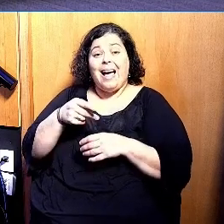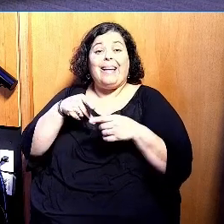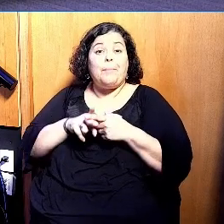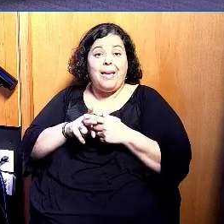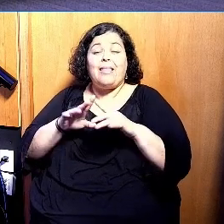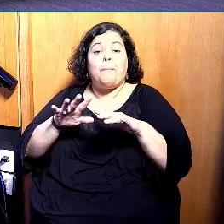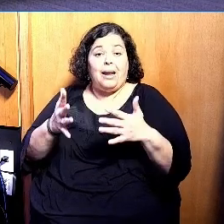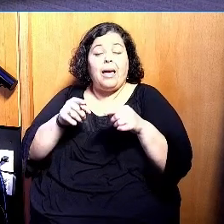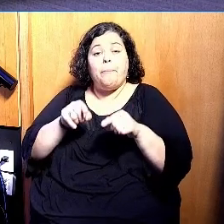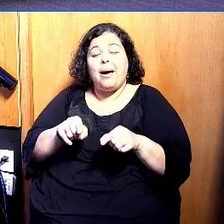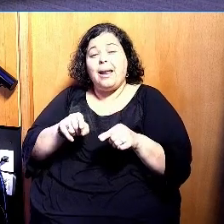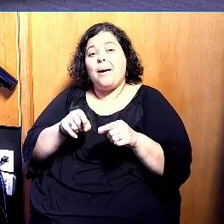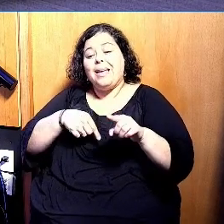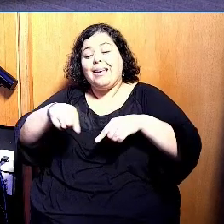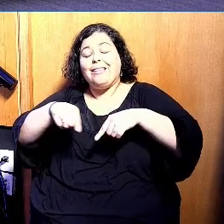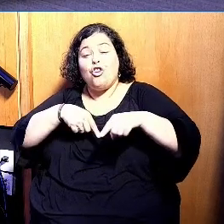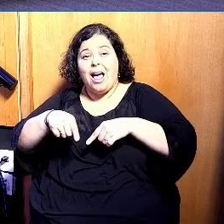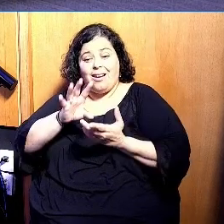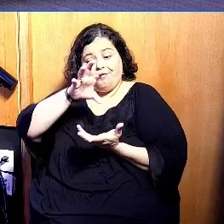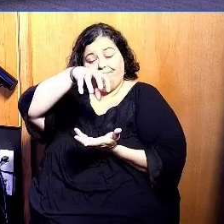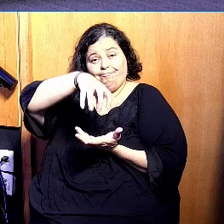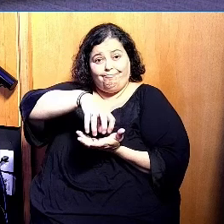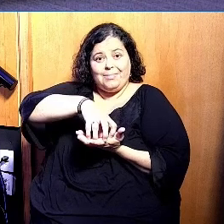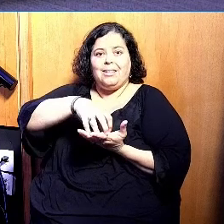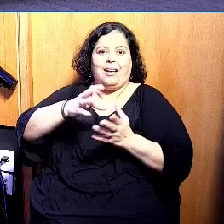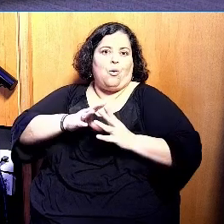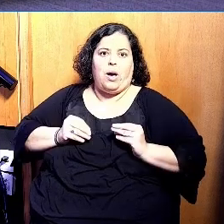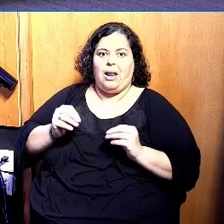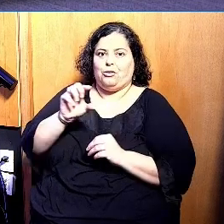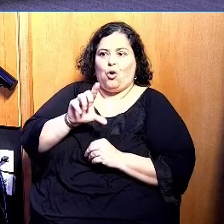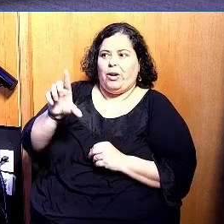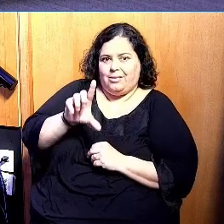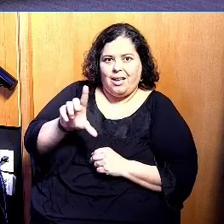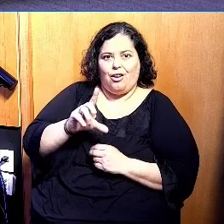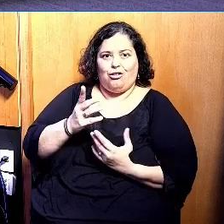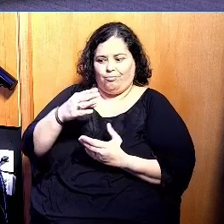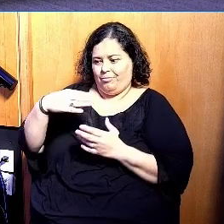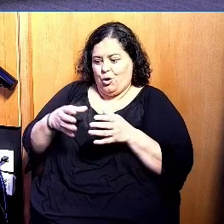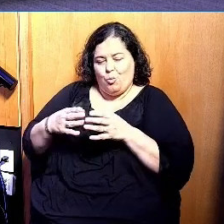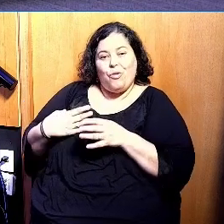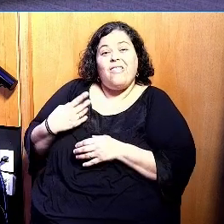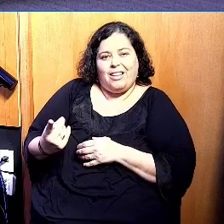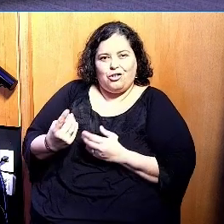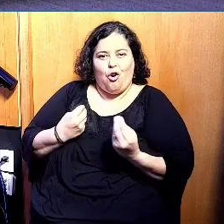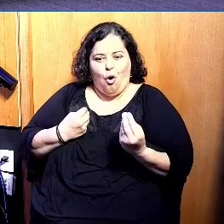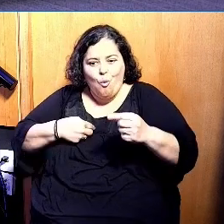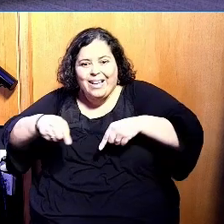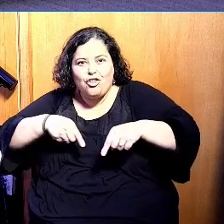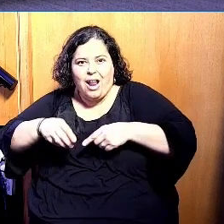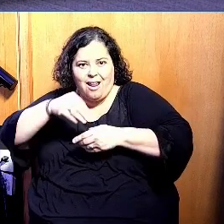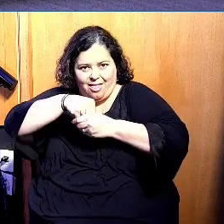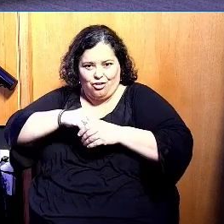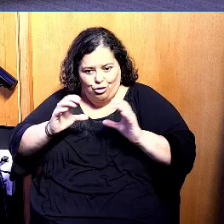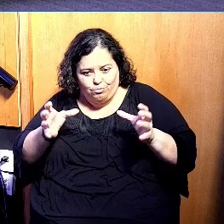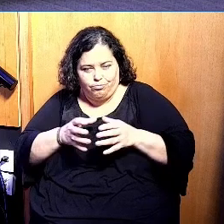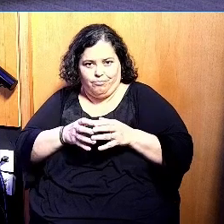que es para la gestión de los centros educativos por parte de los equipos de dirección para la toma de decisión de la gestión de su centro. Y en lo